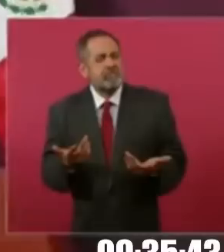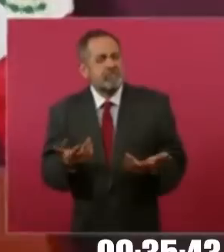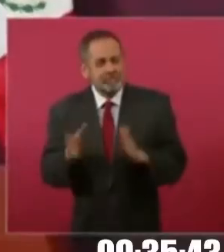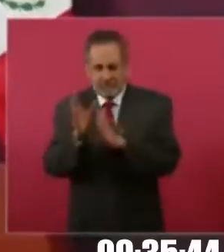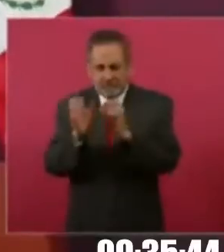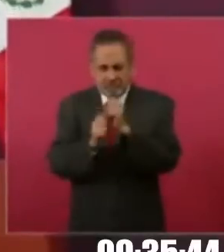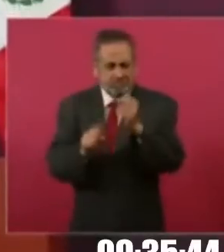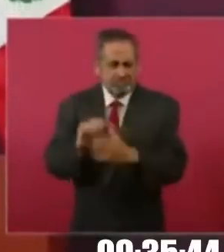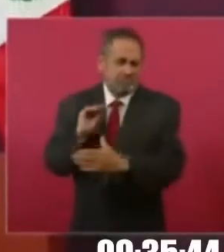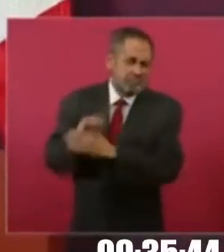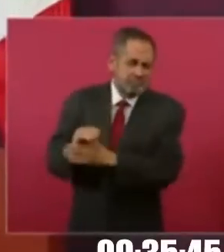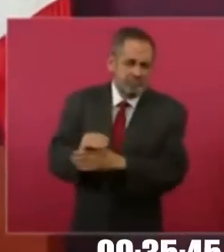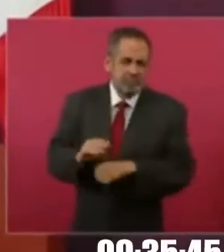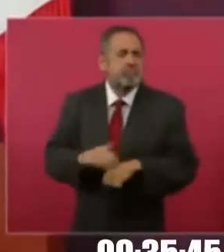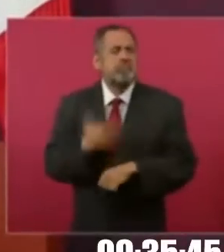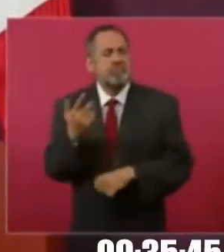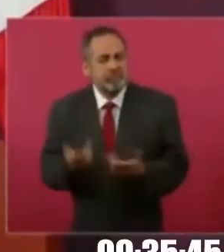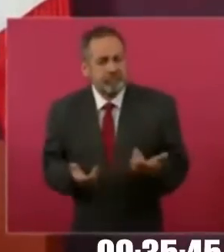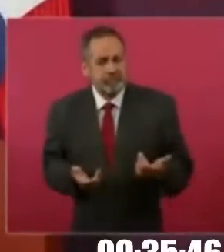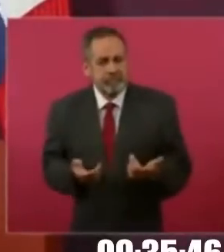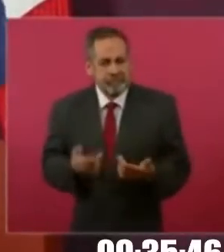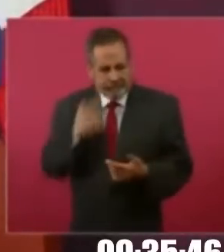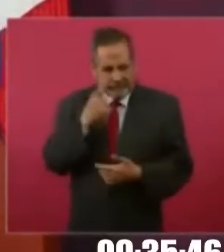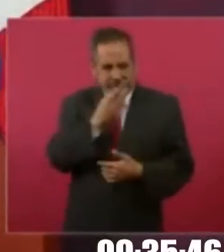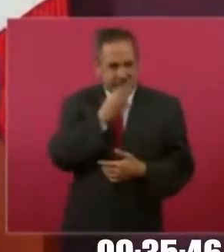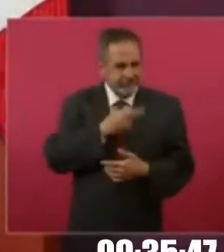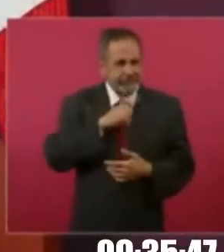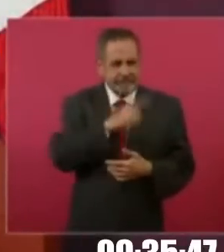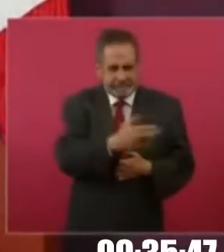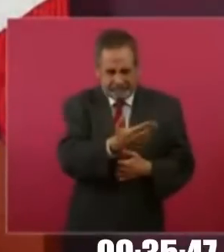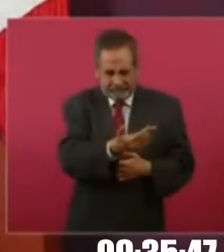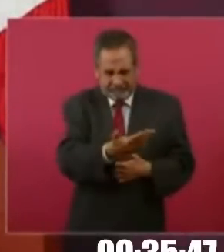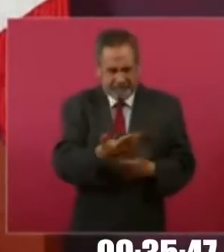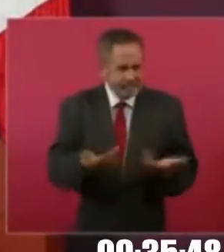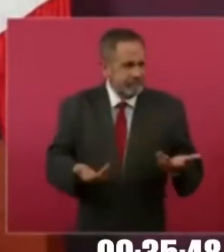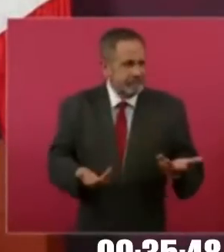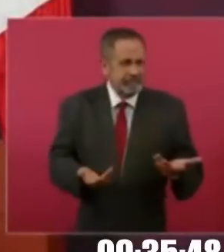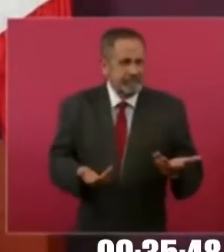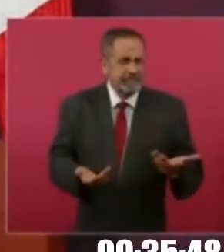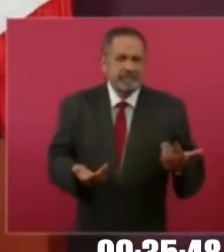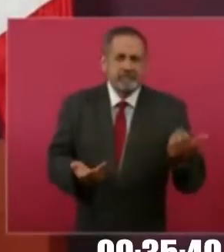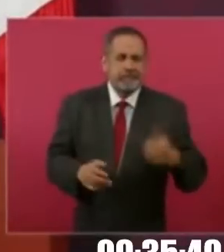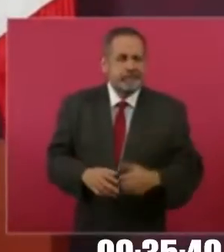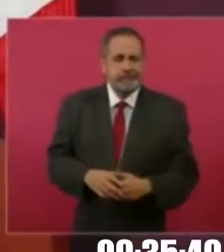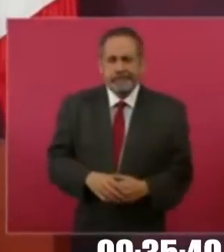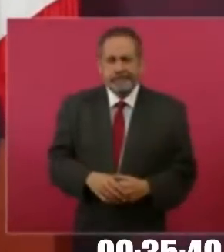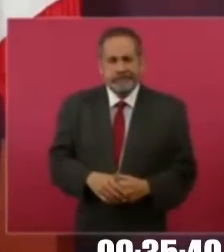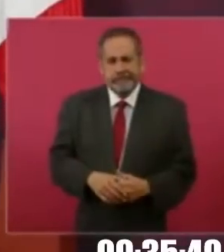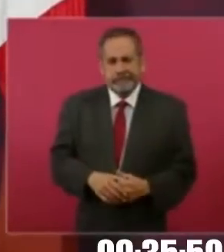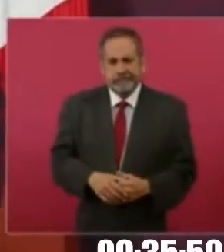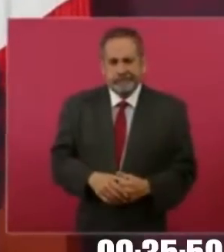la constitución a ver cuál es